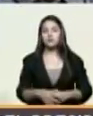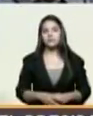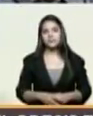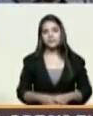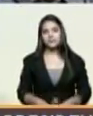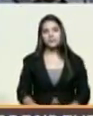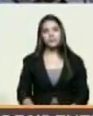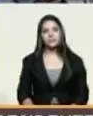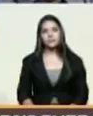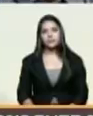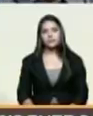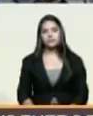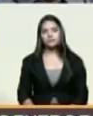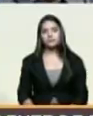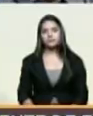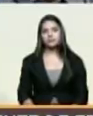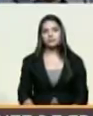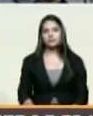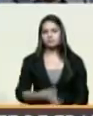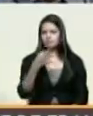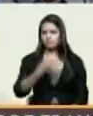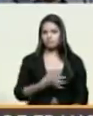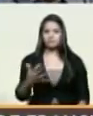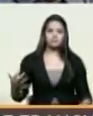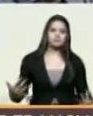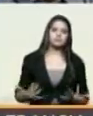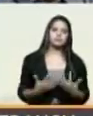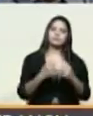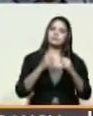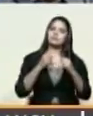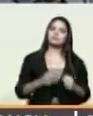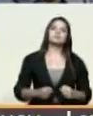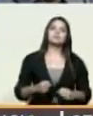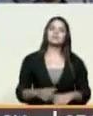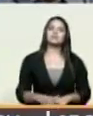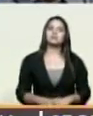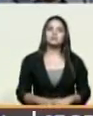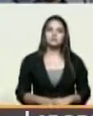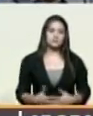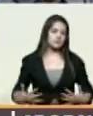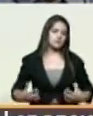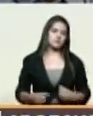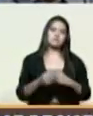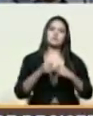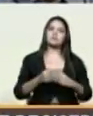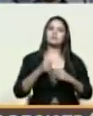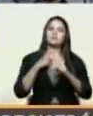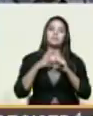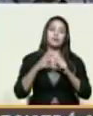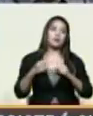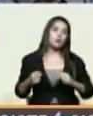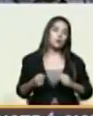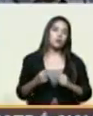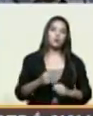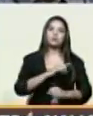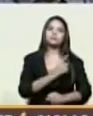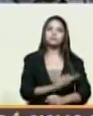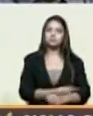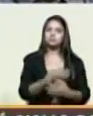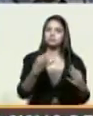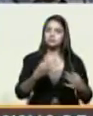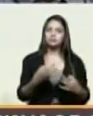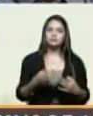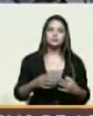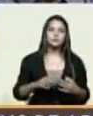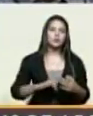Hugo Chávez. Les va a dar la fuerza que hayan perdido. El optimismo se los va a